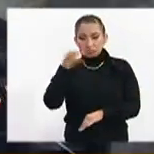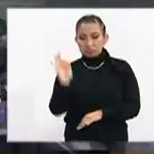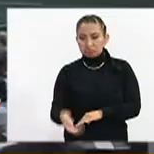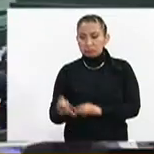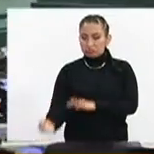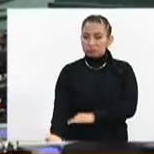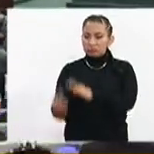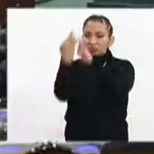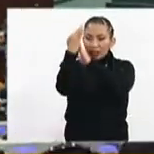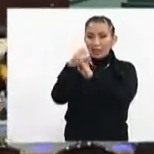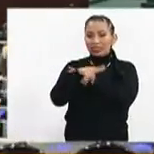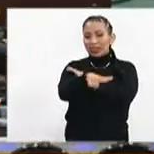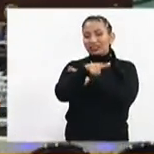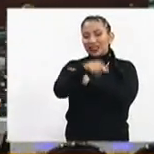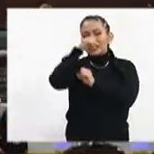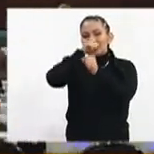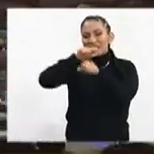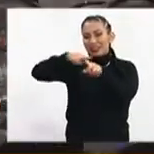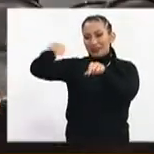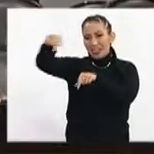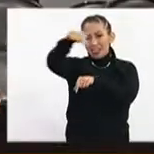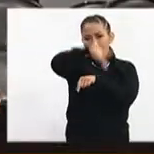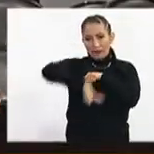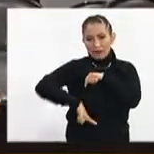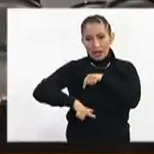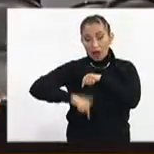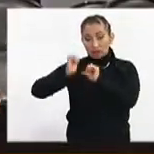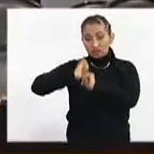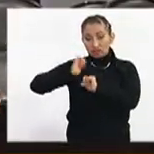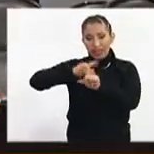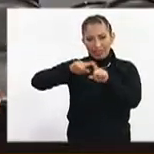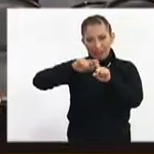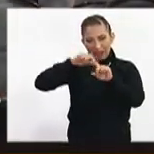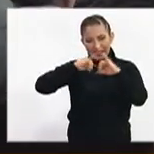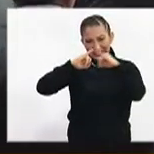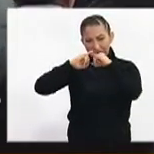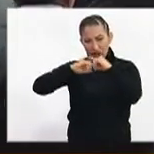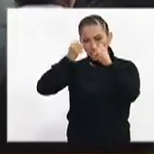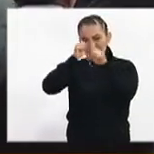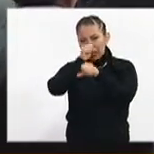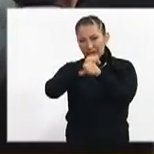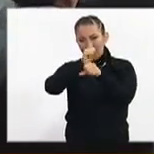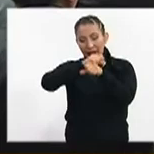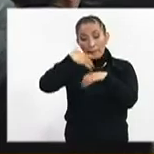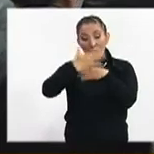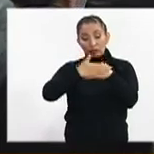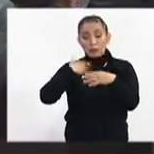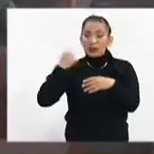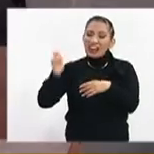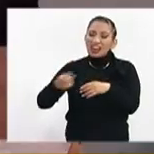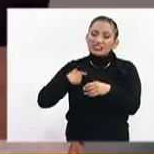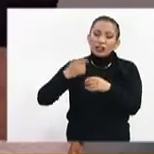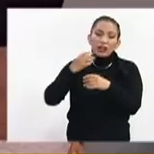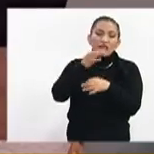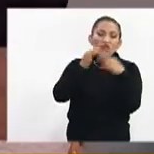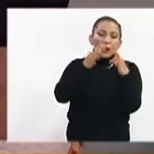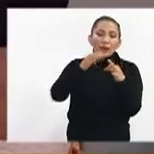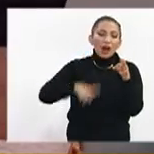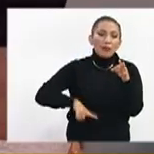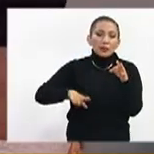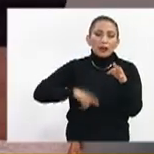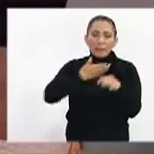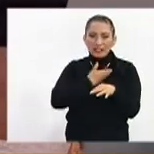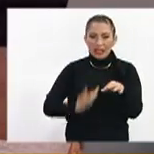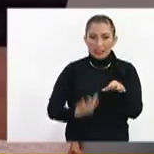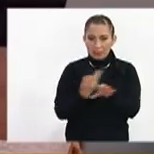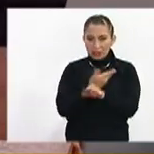la comparecencia de 17 secretarios de Estado y titulares de instituciones en el marco de la glosa del 5º informe de gobierno del